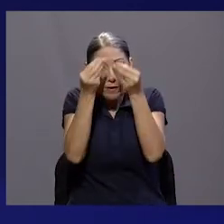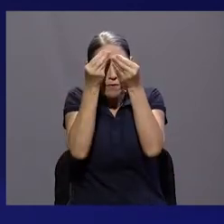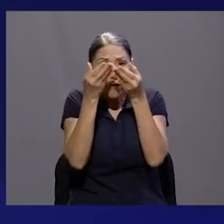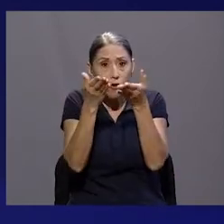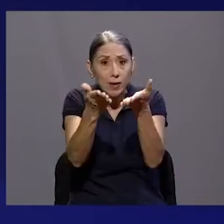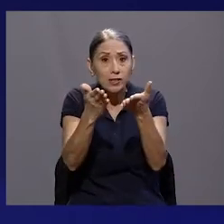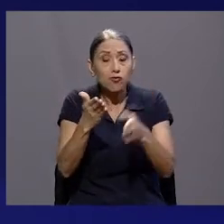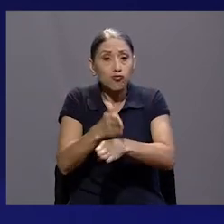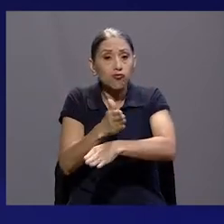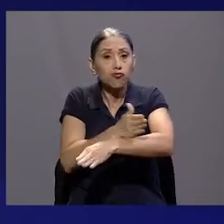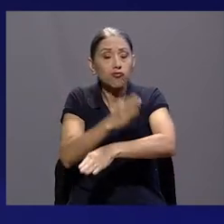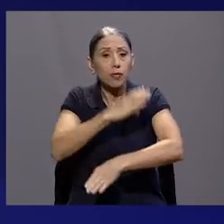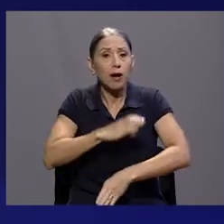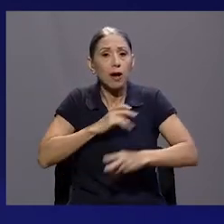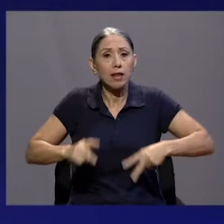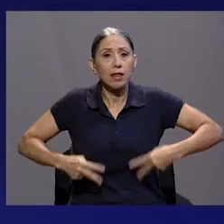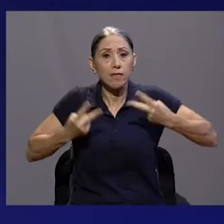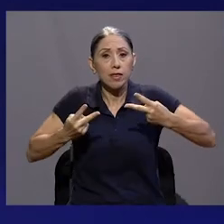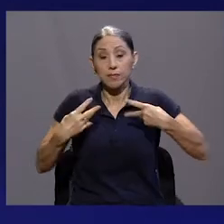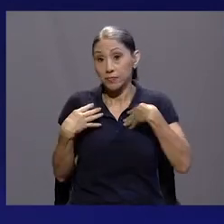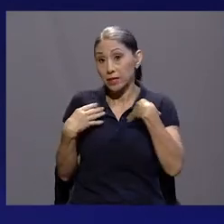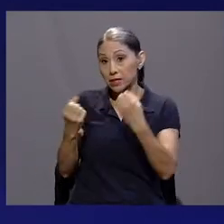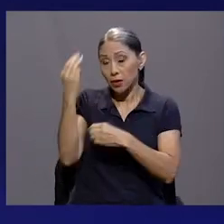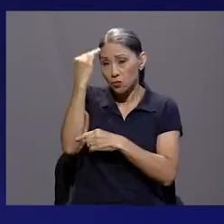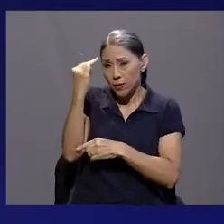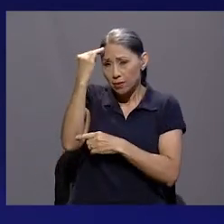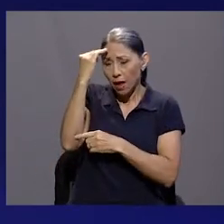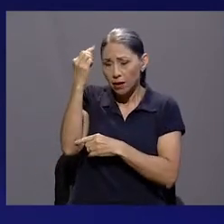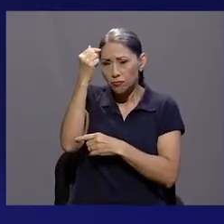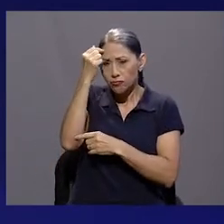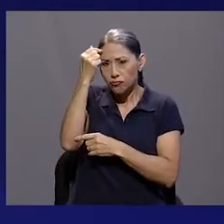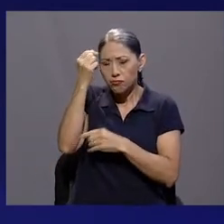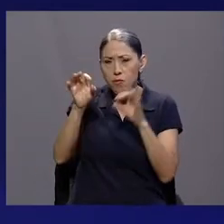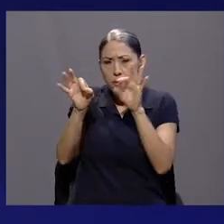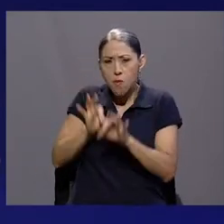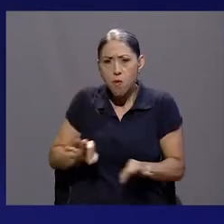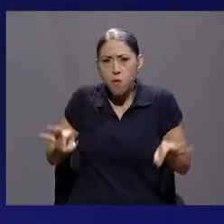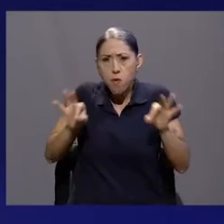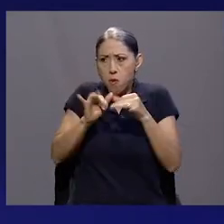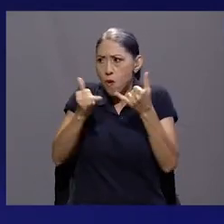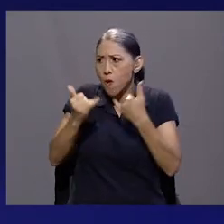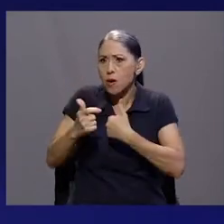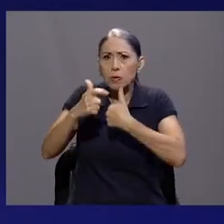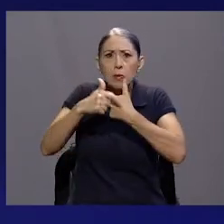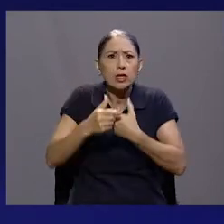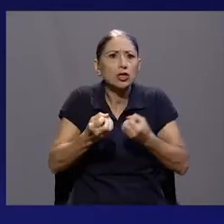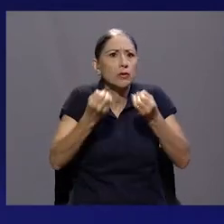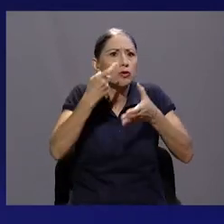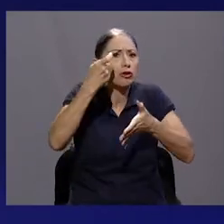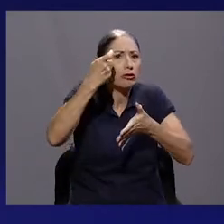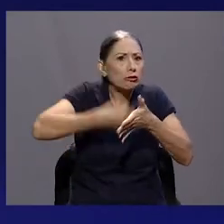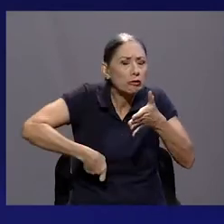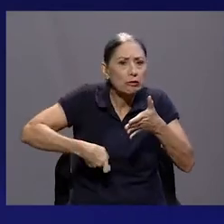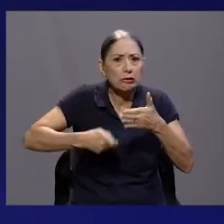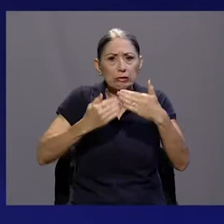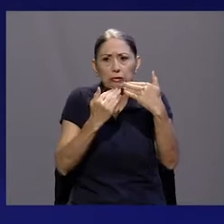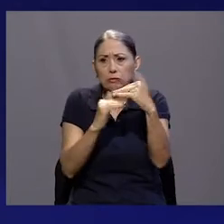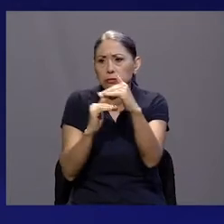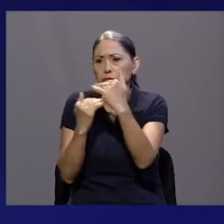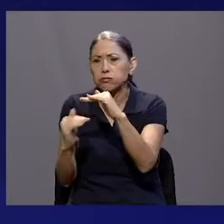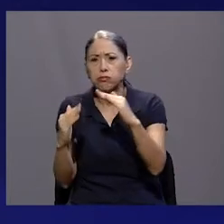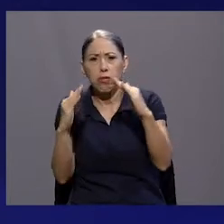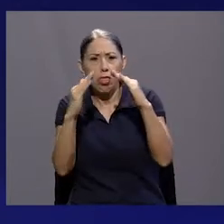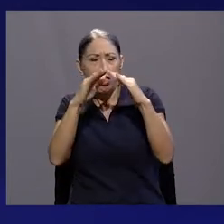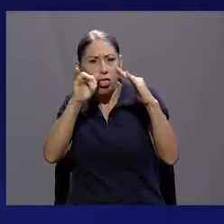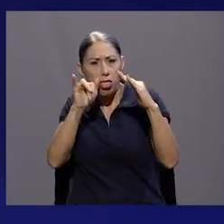y la salud mental es fundamental en estos momentos de restricciones de confinamiento y para hablar